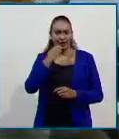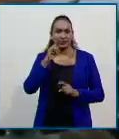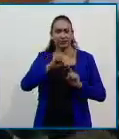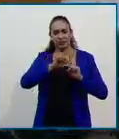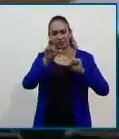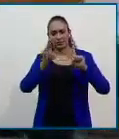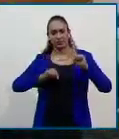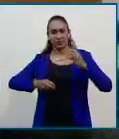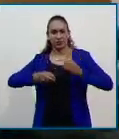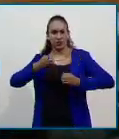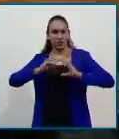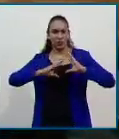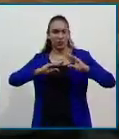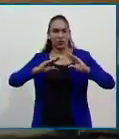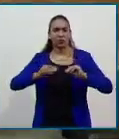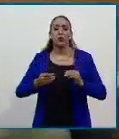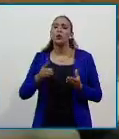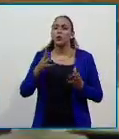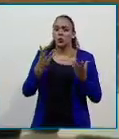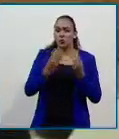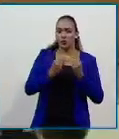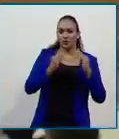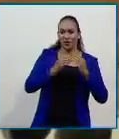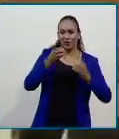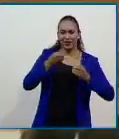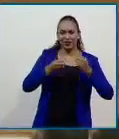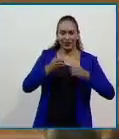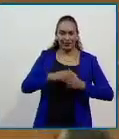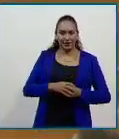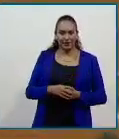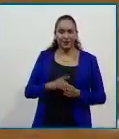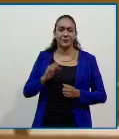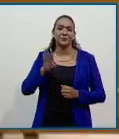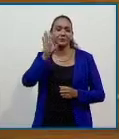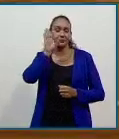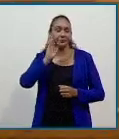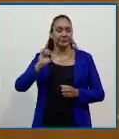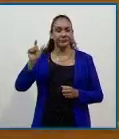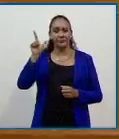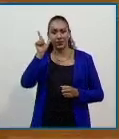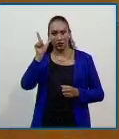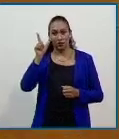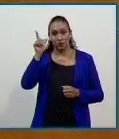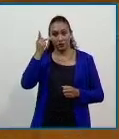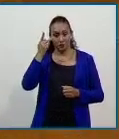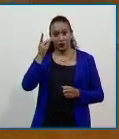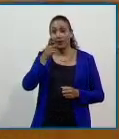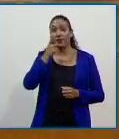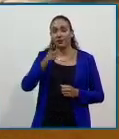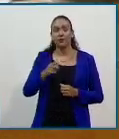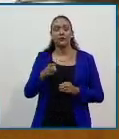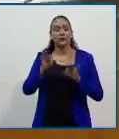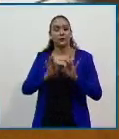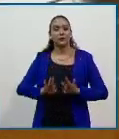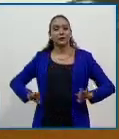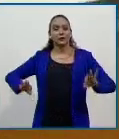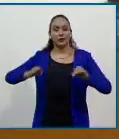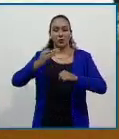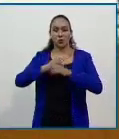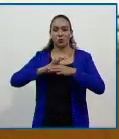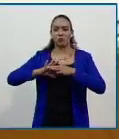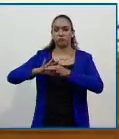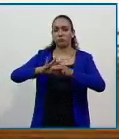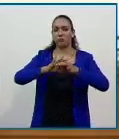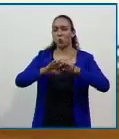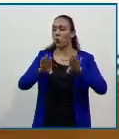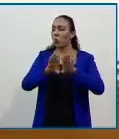Formación Judicial y las Casas de la Cultura Jurídica, la ministra presidenta destacó la importancia de estar unidos en un proceso